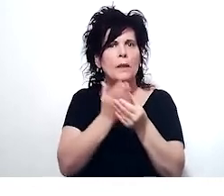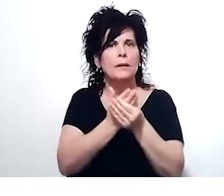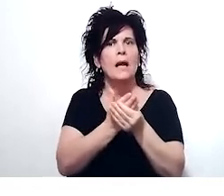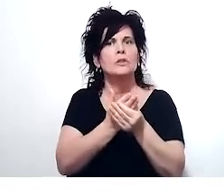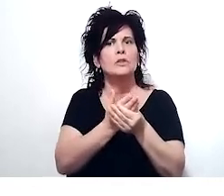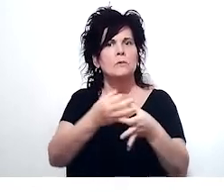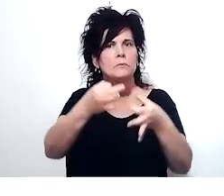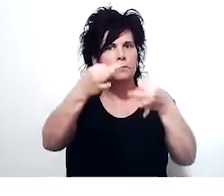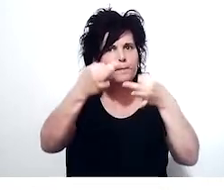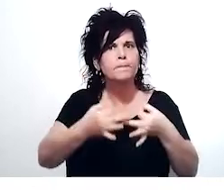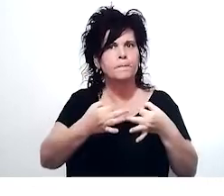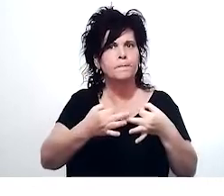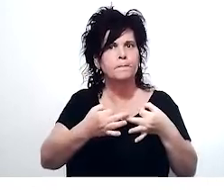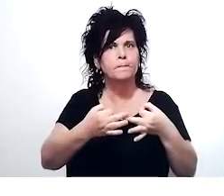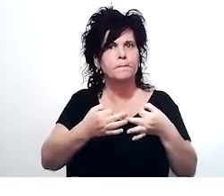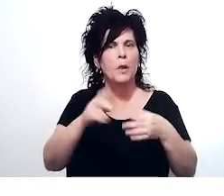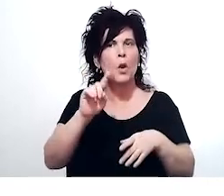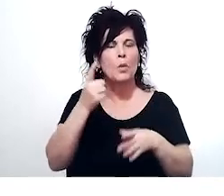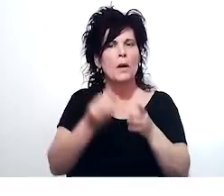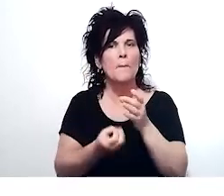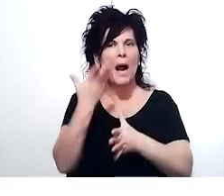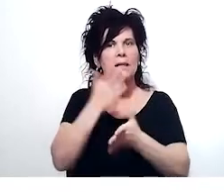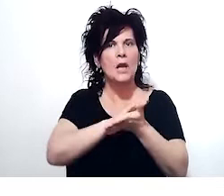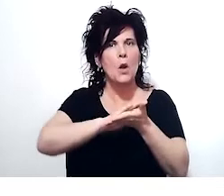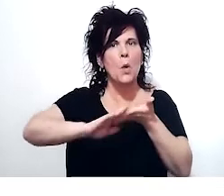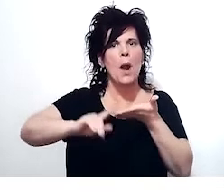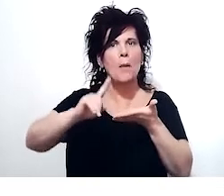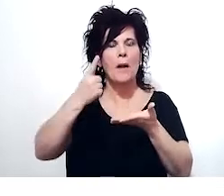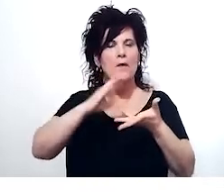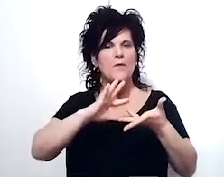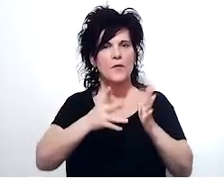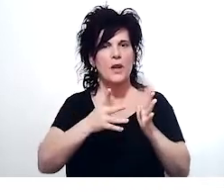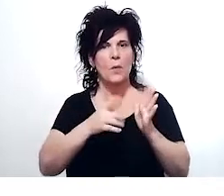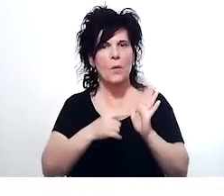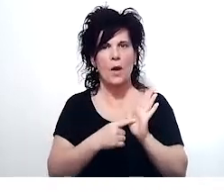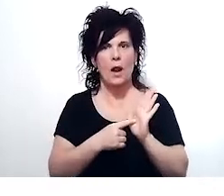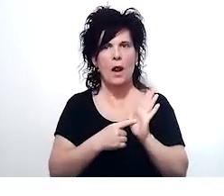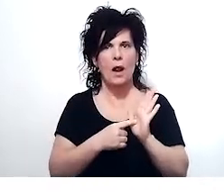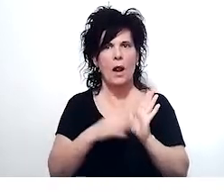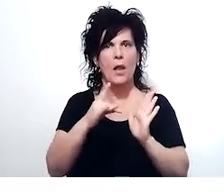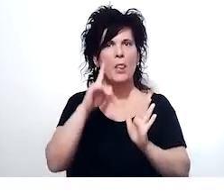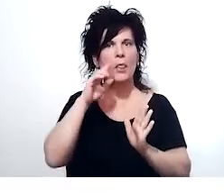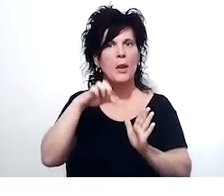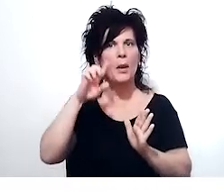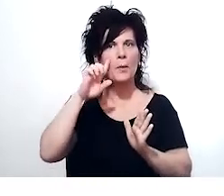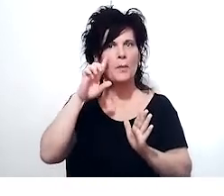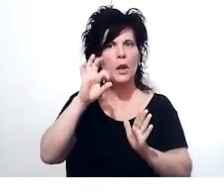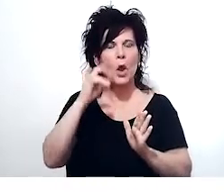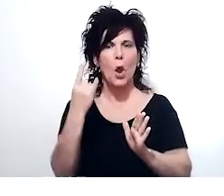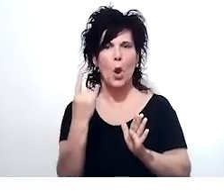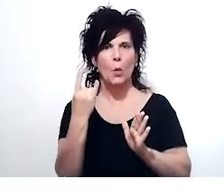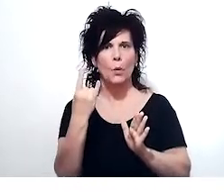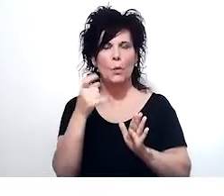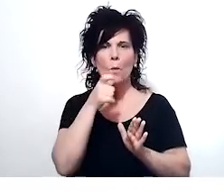todo lo que está pasando, y aparece una nueva figura llamada el DPO,